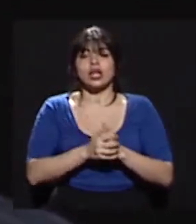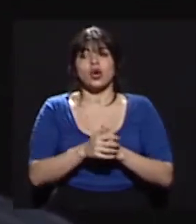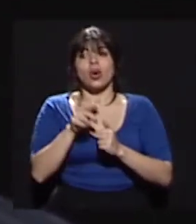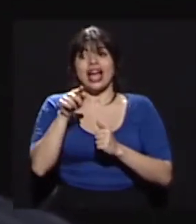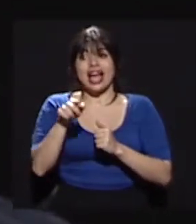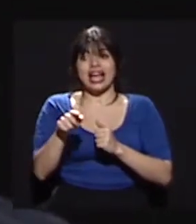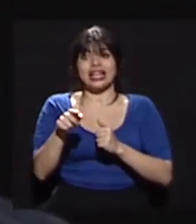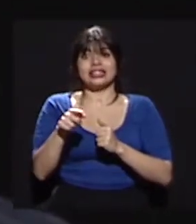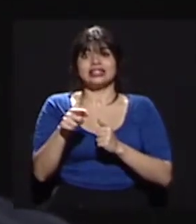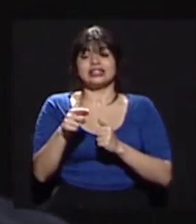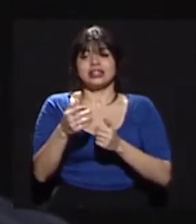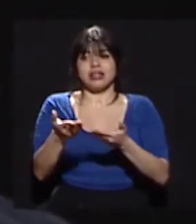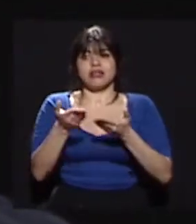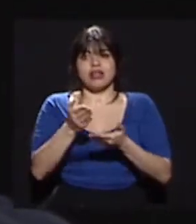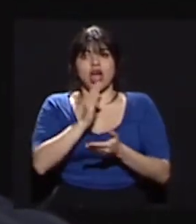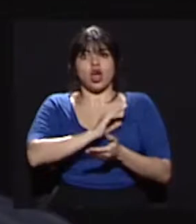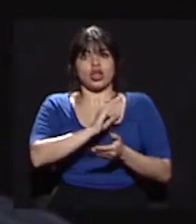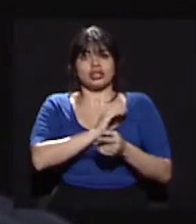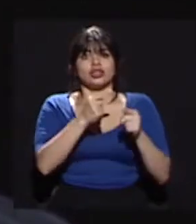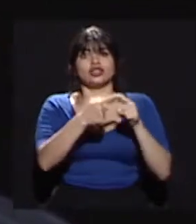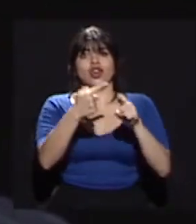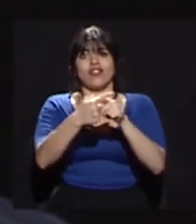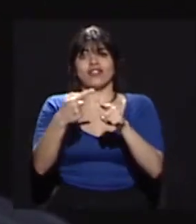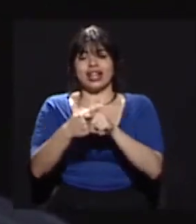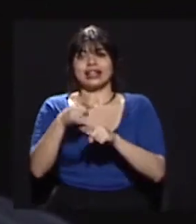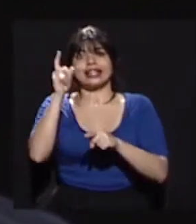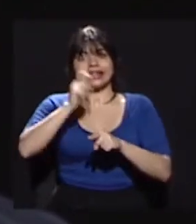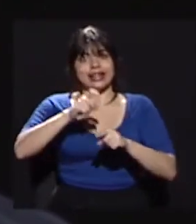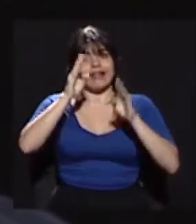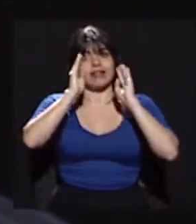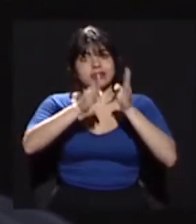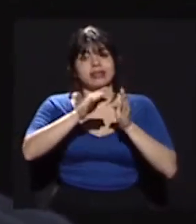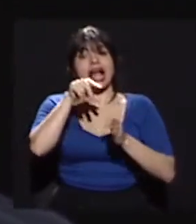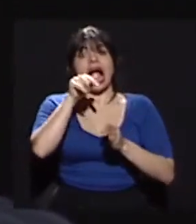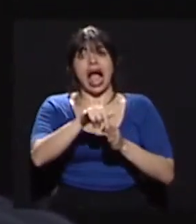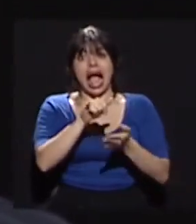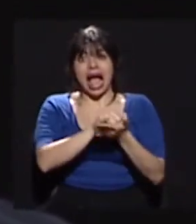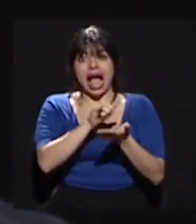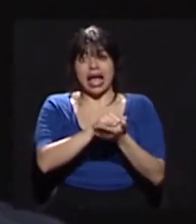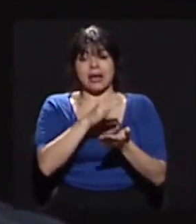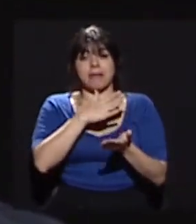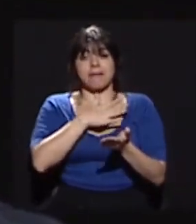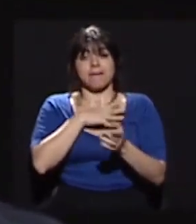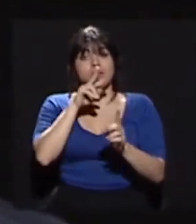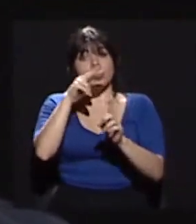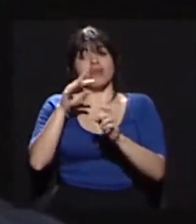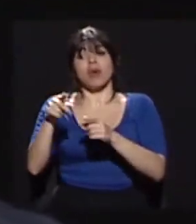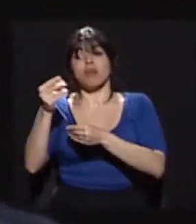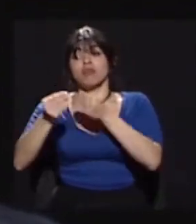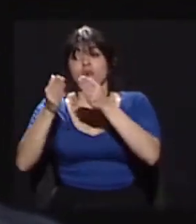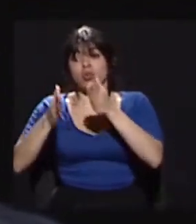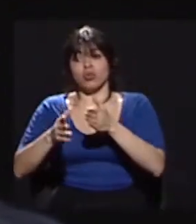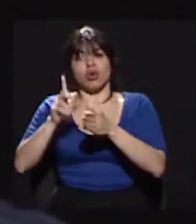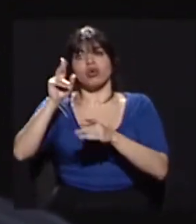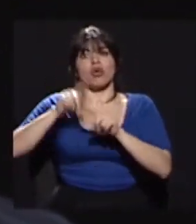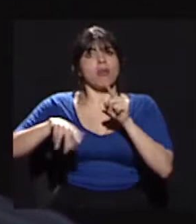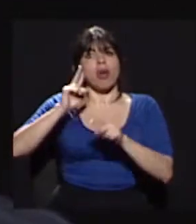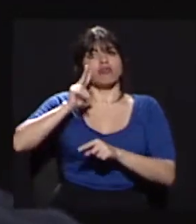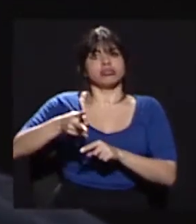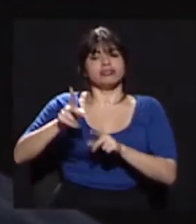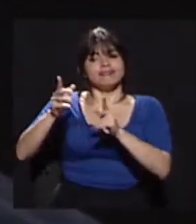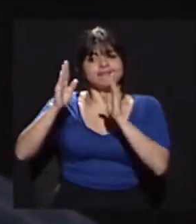condiciones de conflictividad que tienen que ser atendidos y yo creo que ahí el punto de vista del productor no puede ser obviado